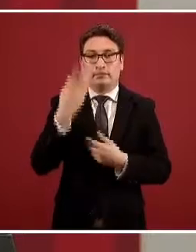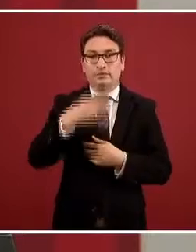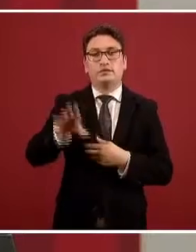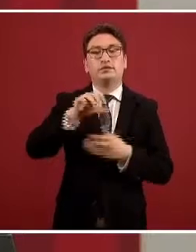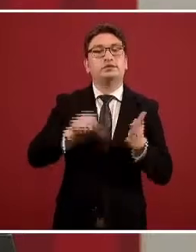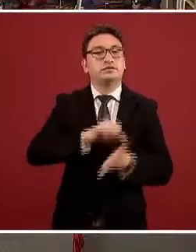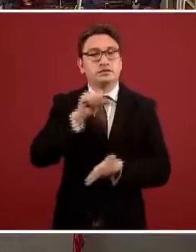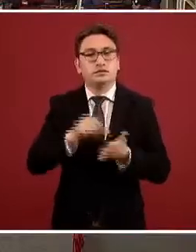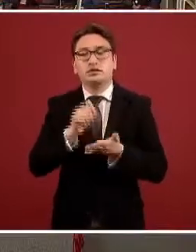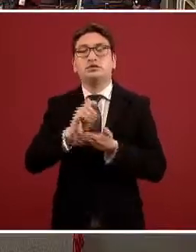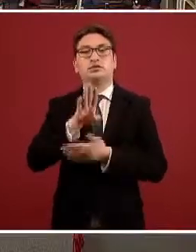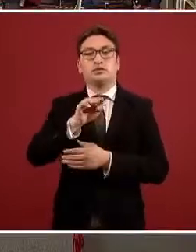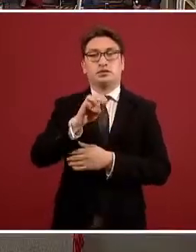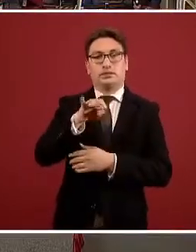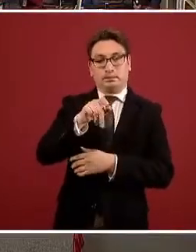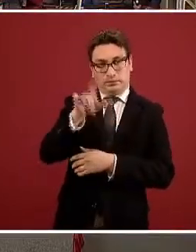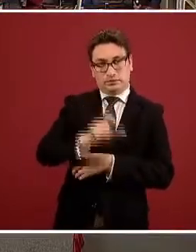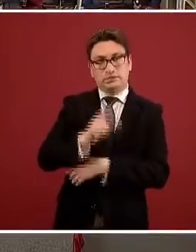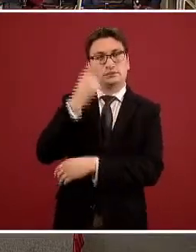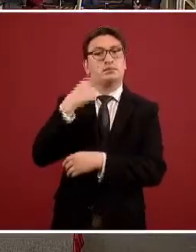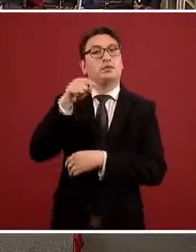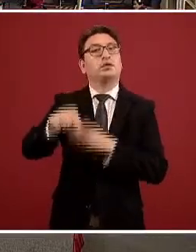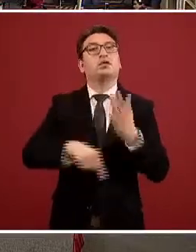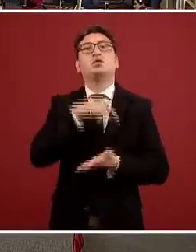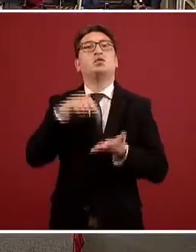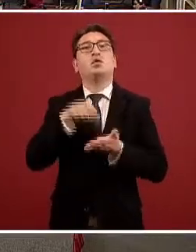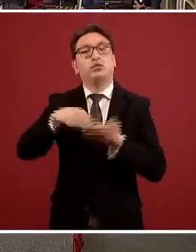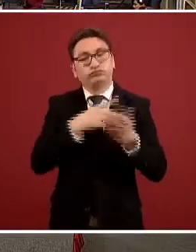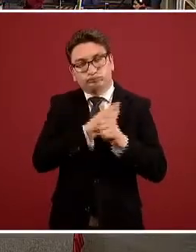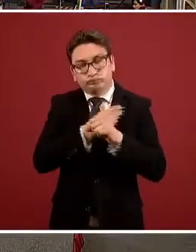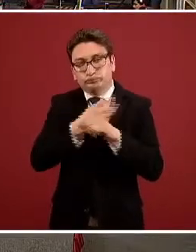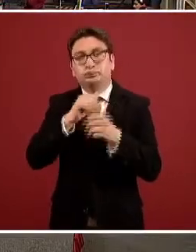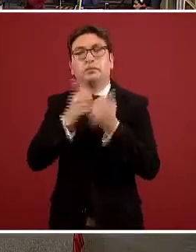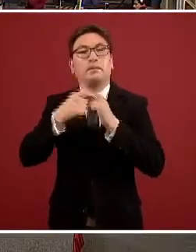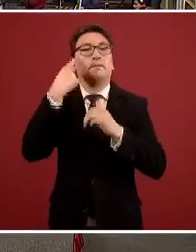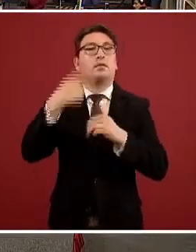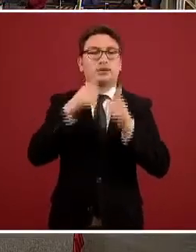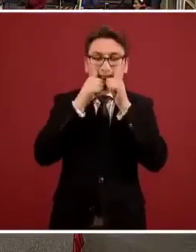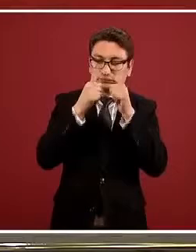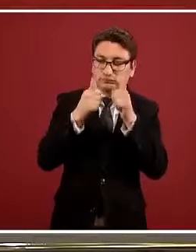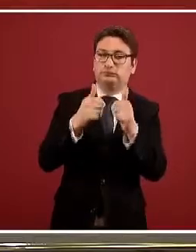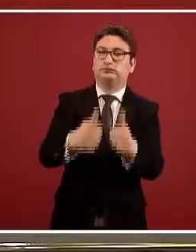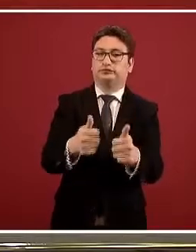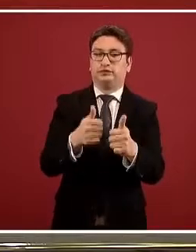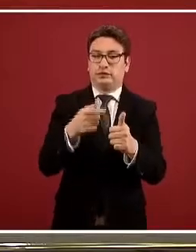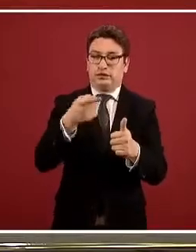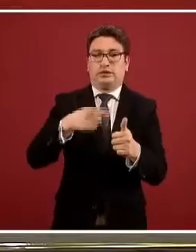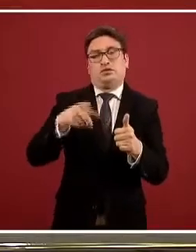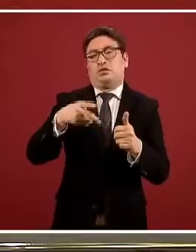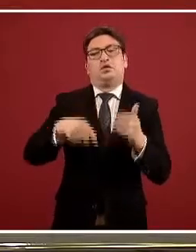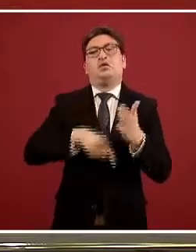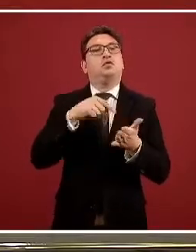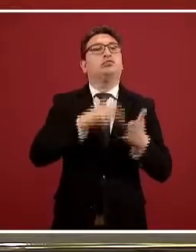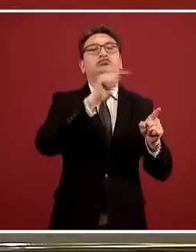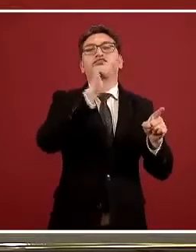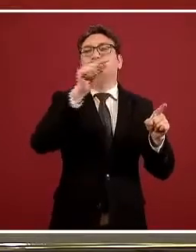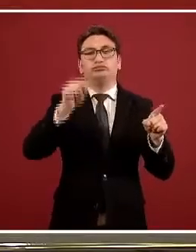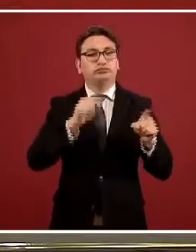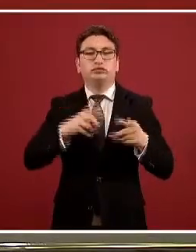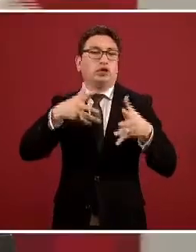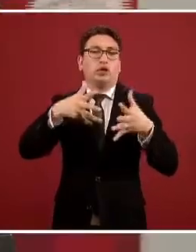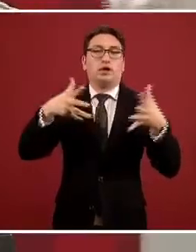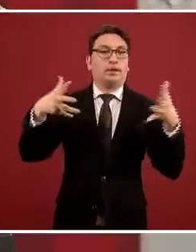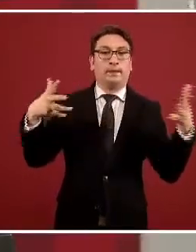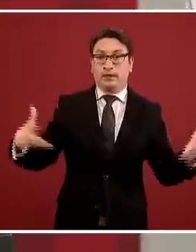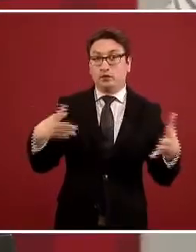Centro Banamex como un centro especial reconvertido para la atención. Es decir, todo esto es muy grande. Cada vez que vean un